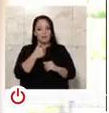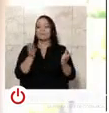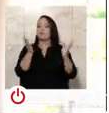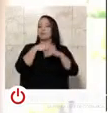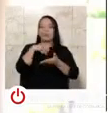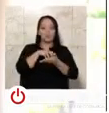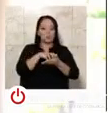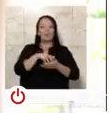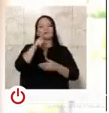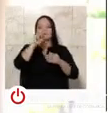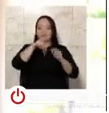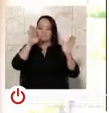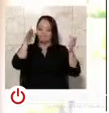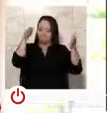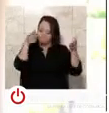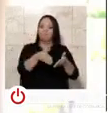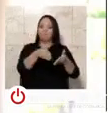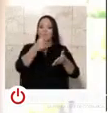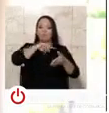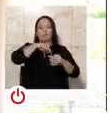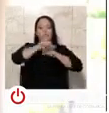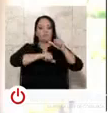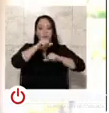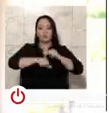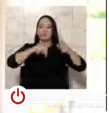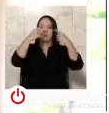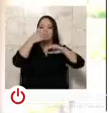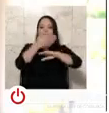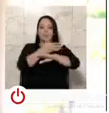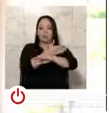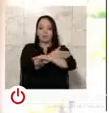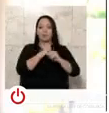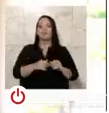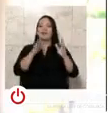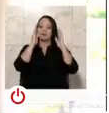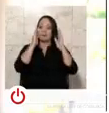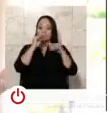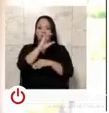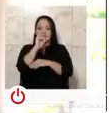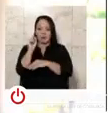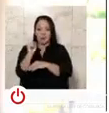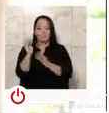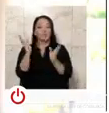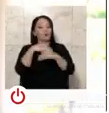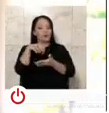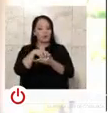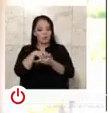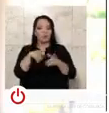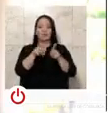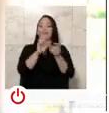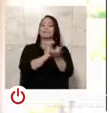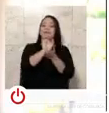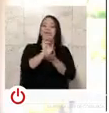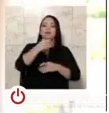a dudas el centro de nuestro esfuerzo para poder mejorar la atención de la Caja y sin lugar a dudas